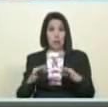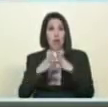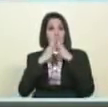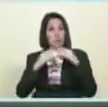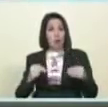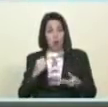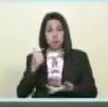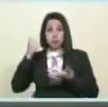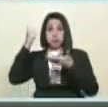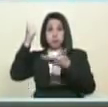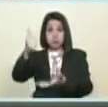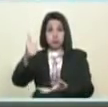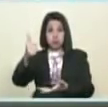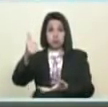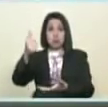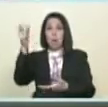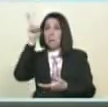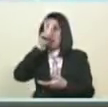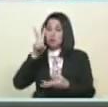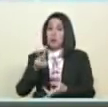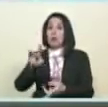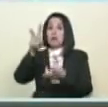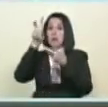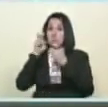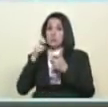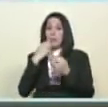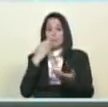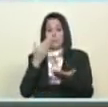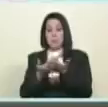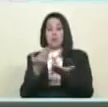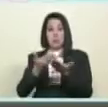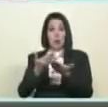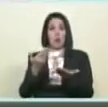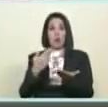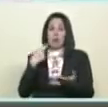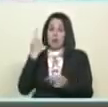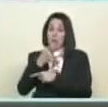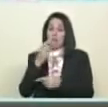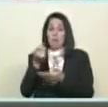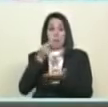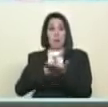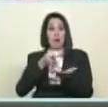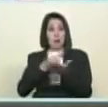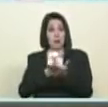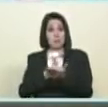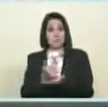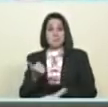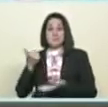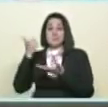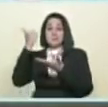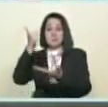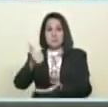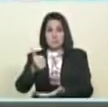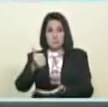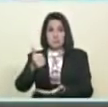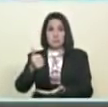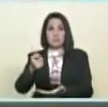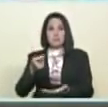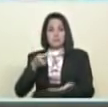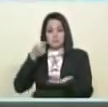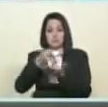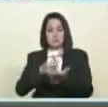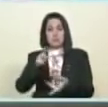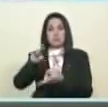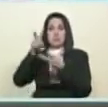bonos que Venezuela ha emitido y tiene que pagar, y de los bonos que Venezuela ha